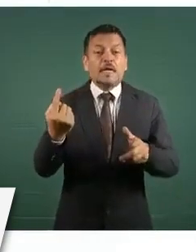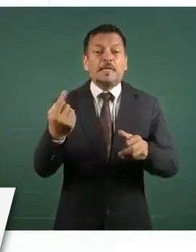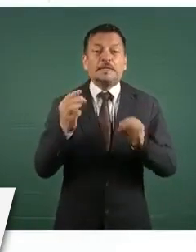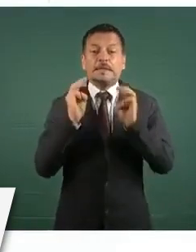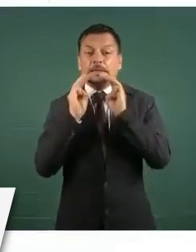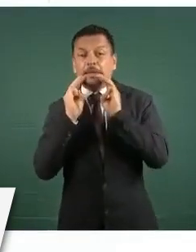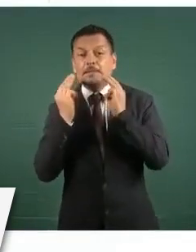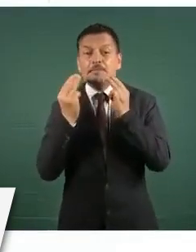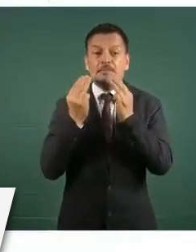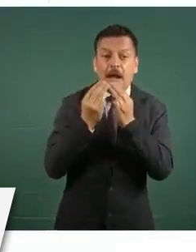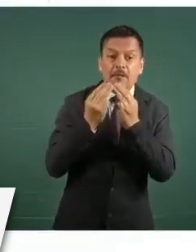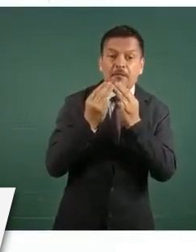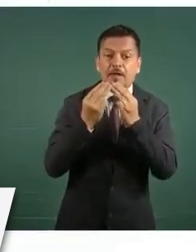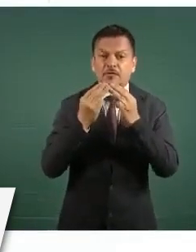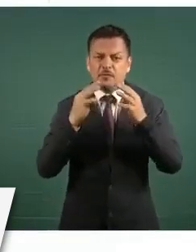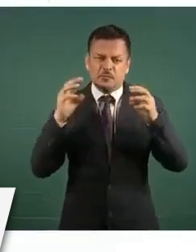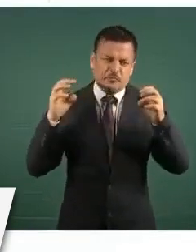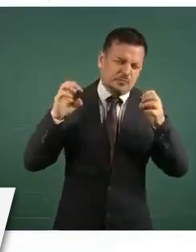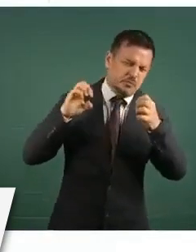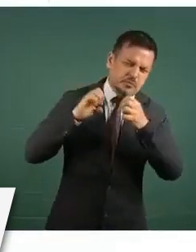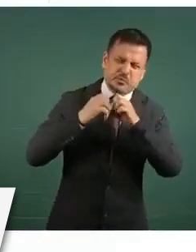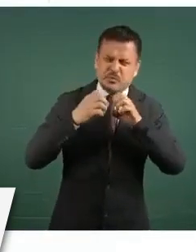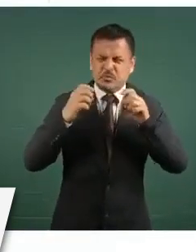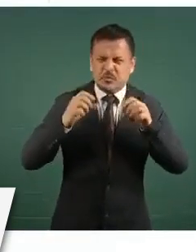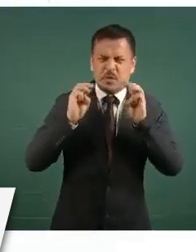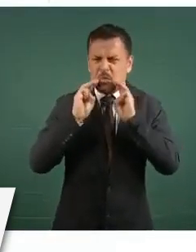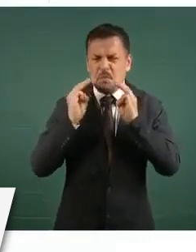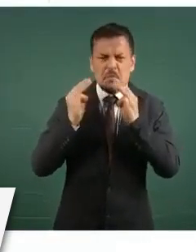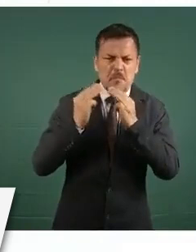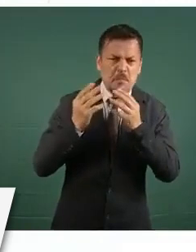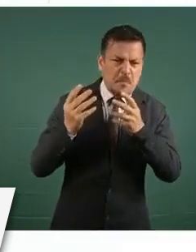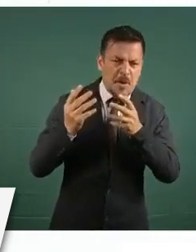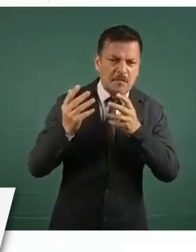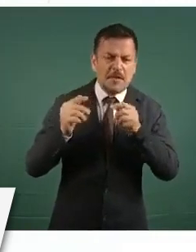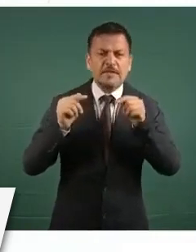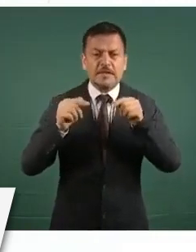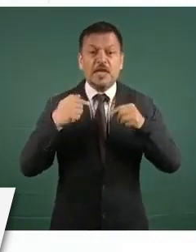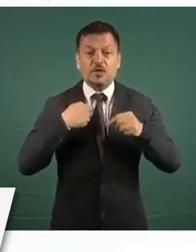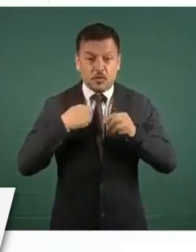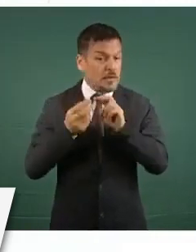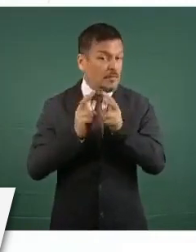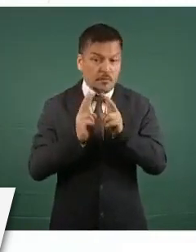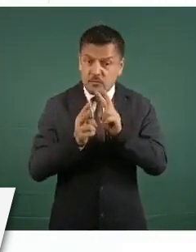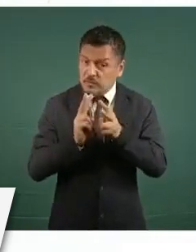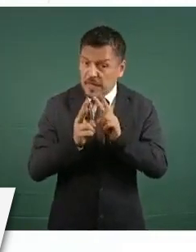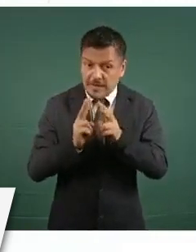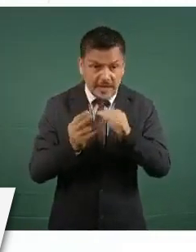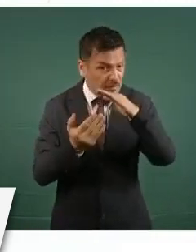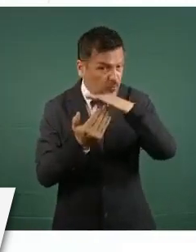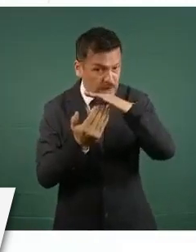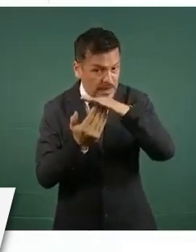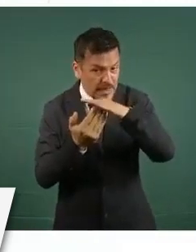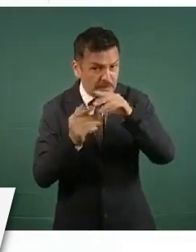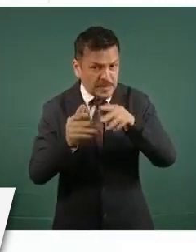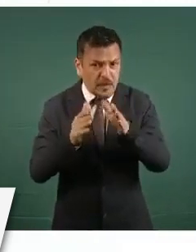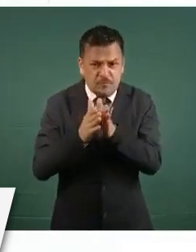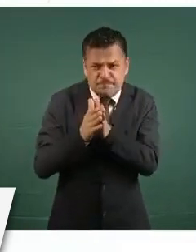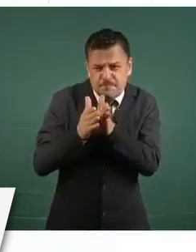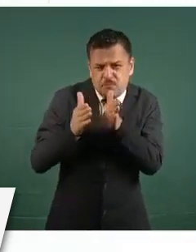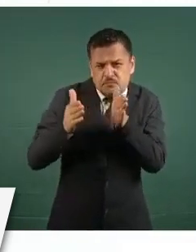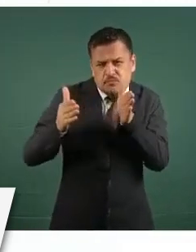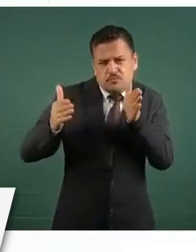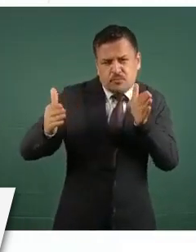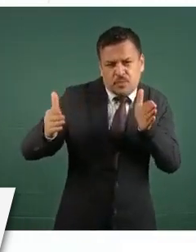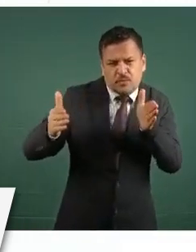entre bandas del crimen organizado le comentaba yo a la mesa de seguridad y al señor presidente que al separar los homicidios